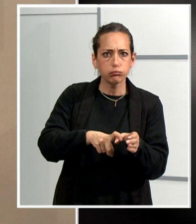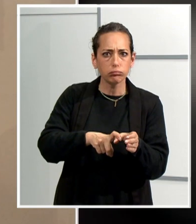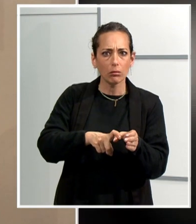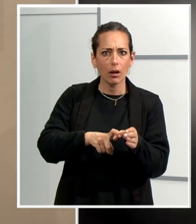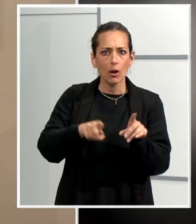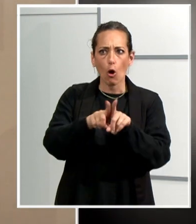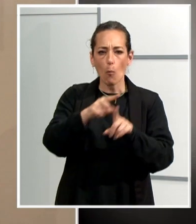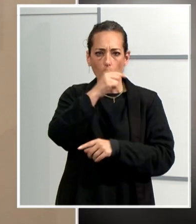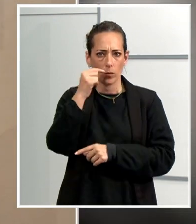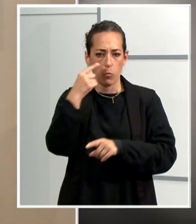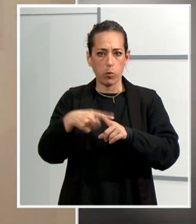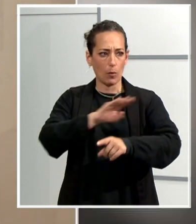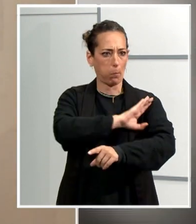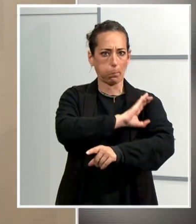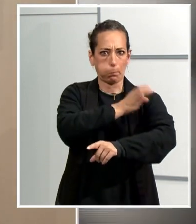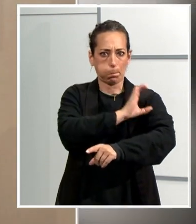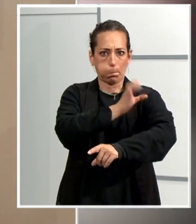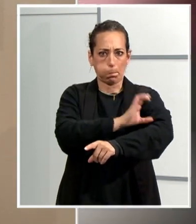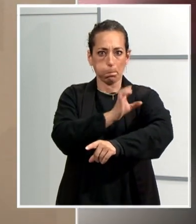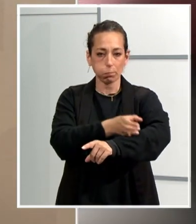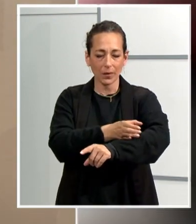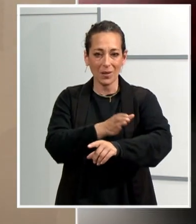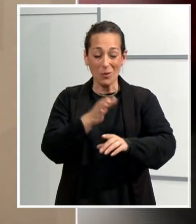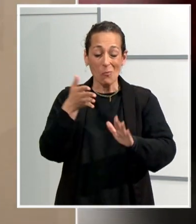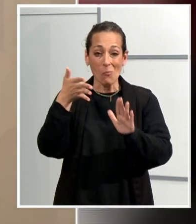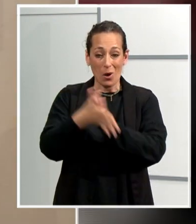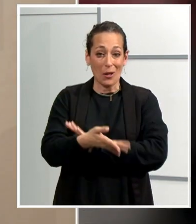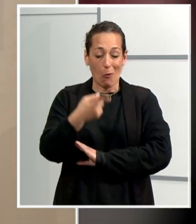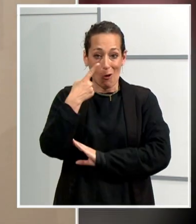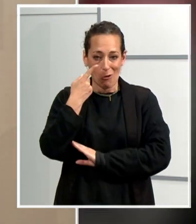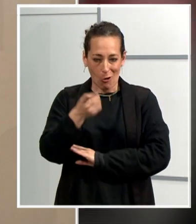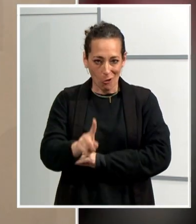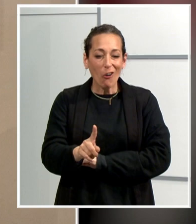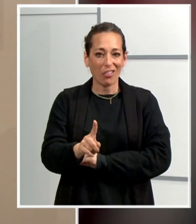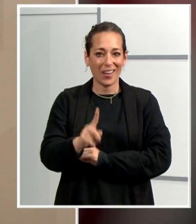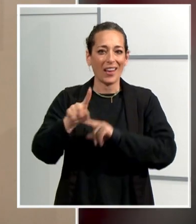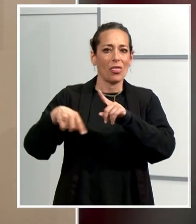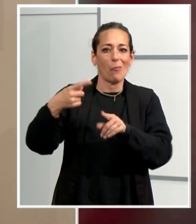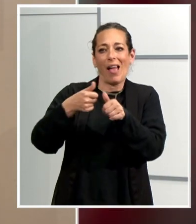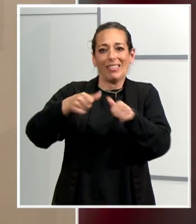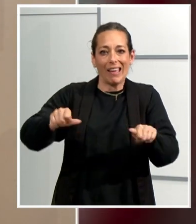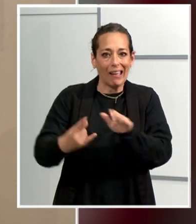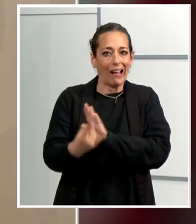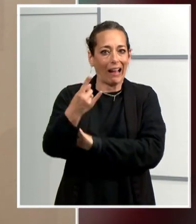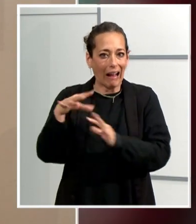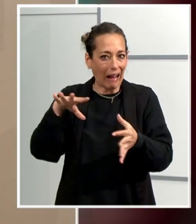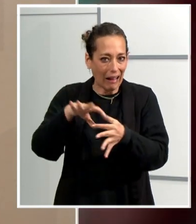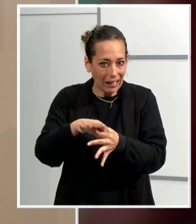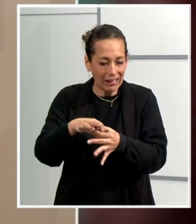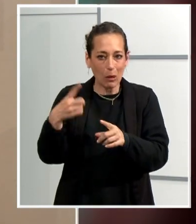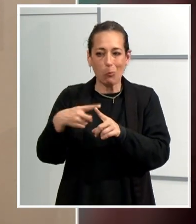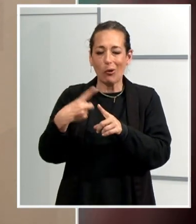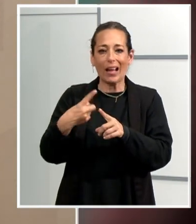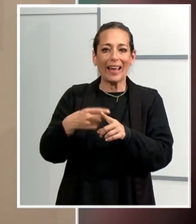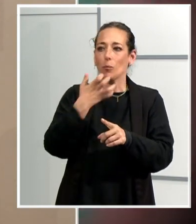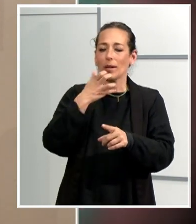lados y ahí el desconocimiento y de ahí casi siempre vienen los prejuicios de que asociamos deporte de fuerza